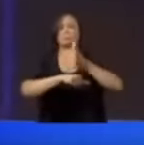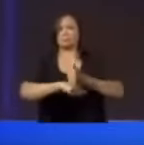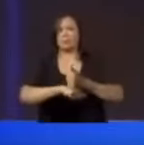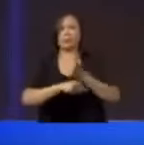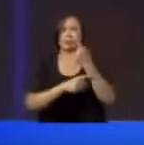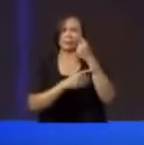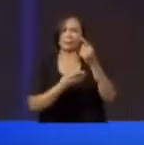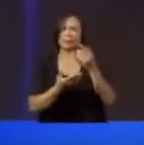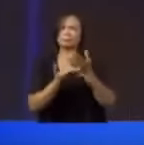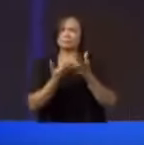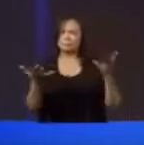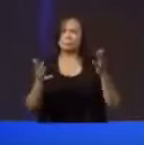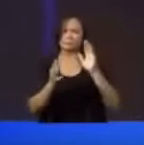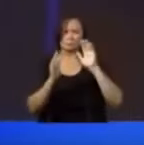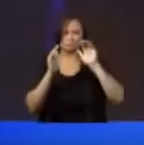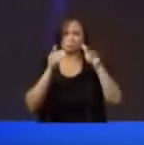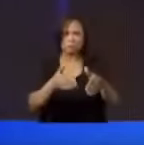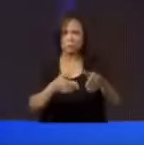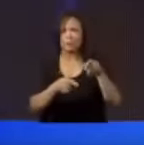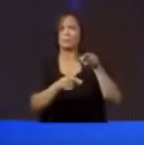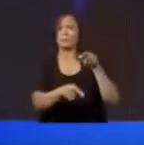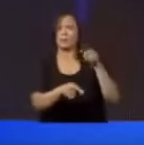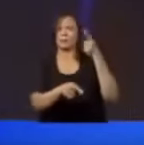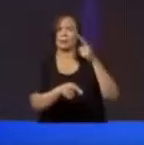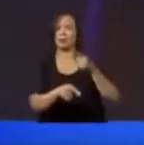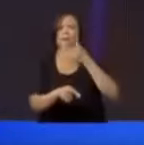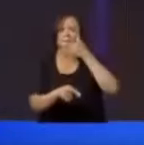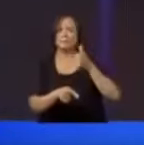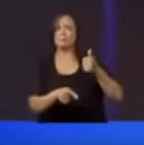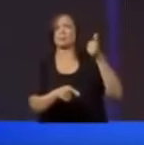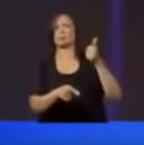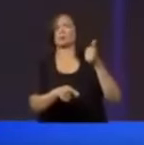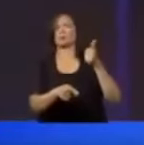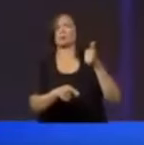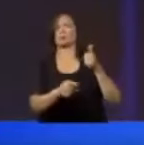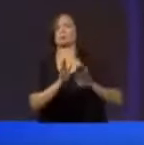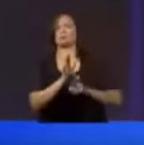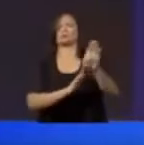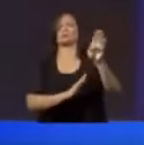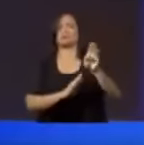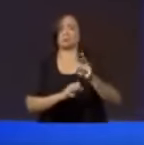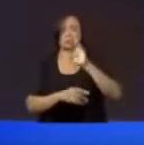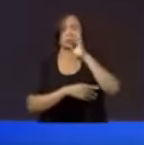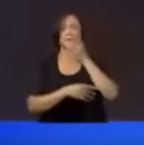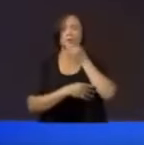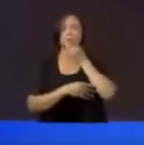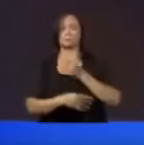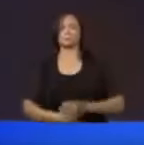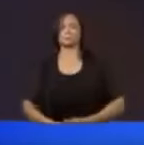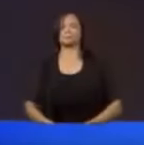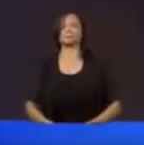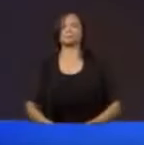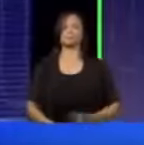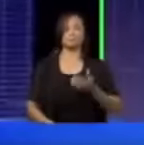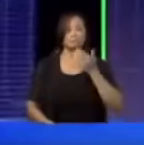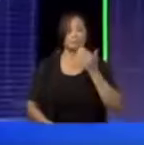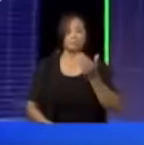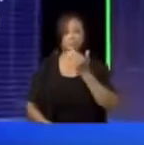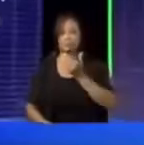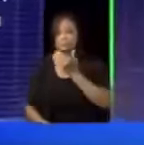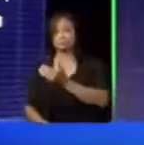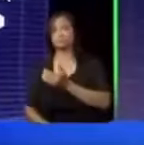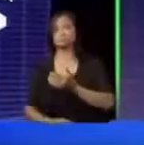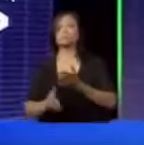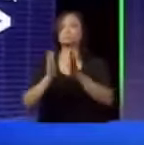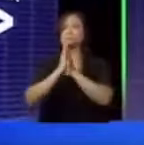establecer recursos que vayan directamente para un mejor desarrollo de toda República Dominicana. Gracias,